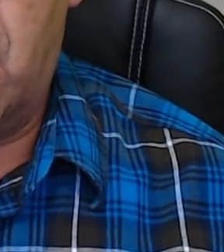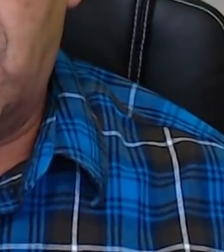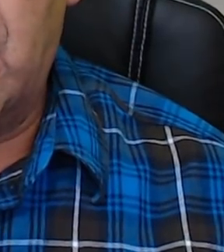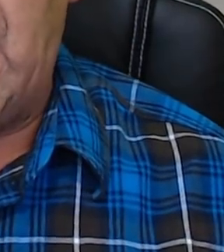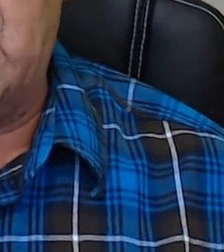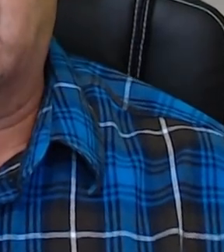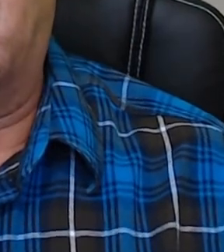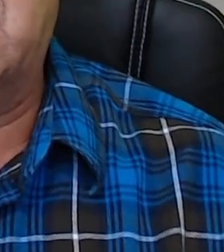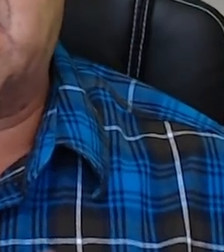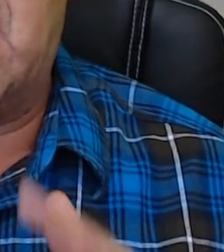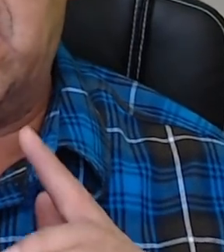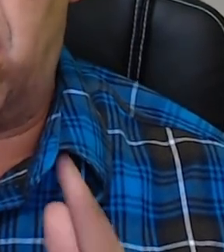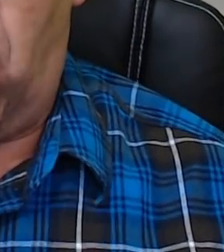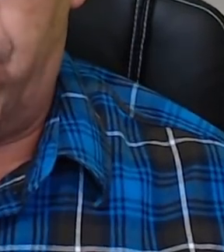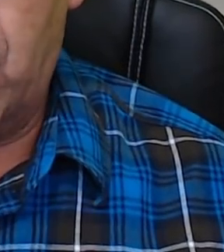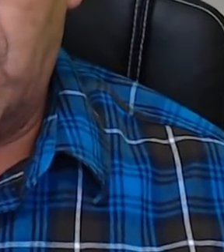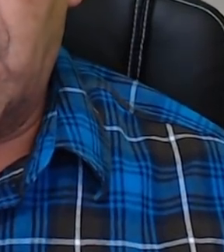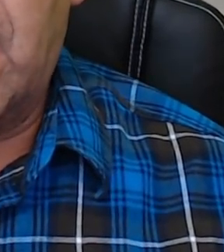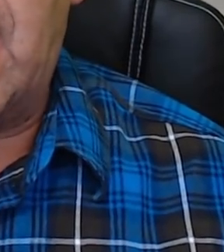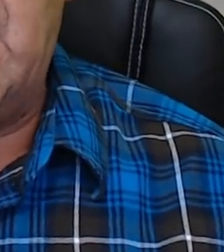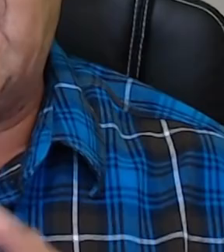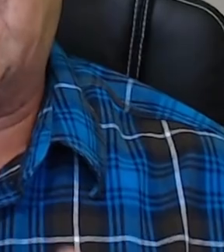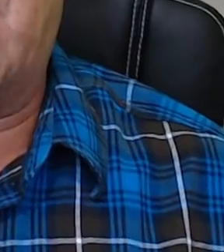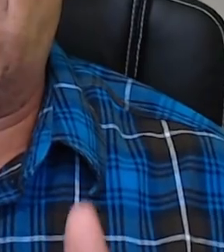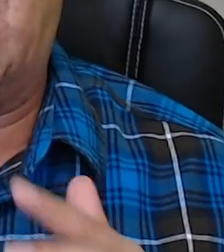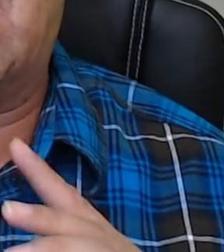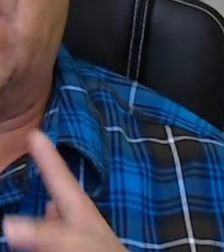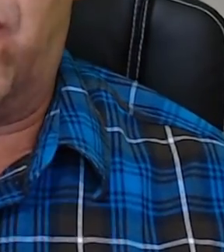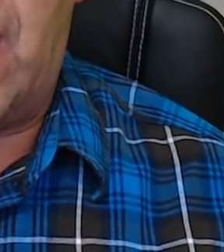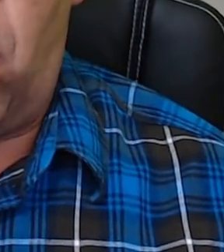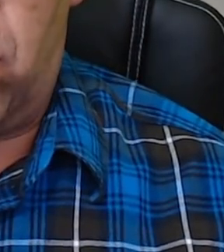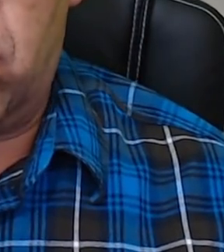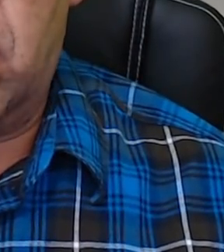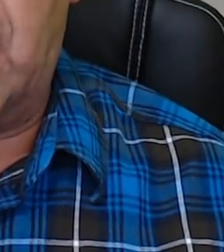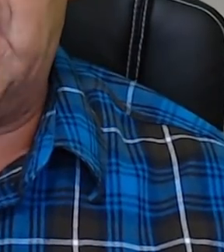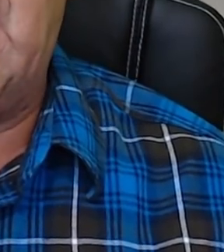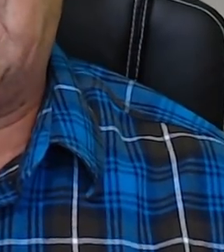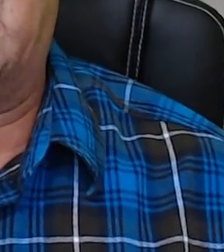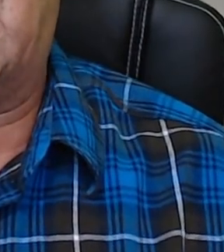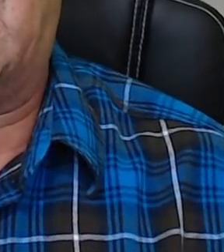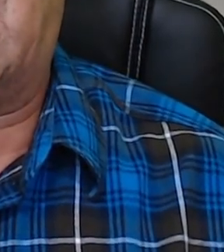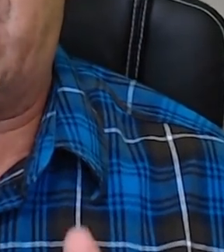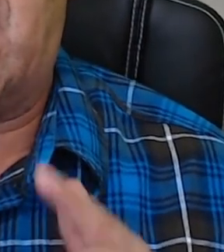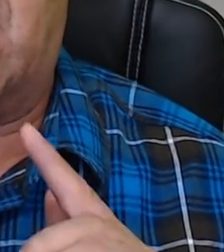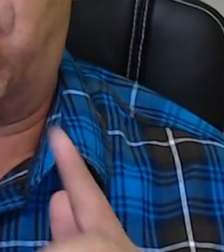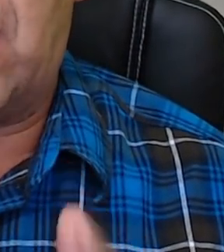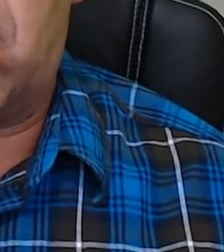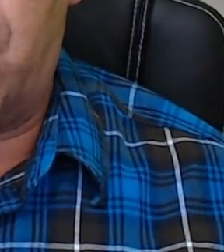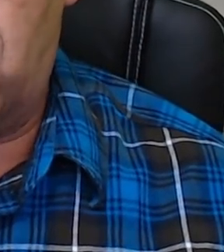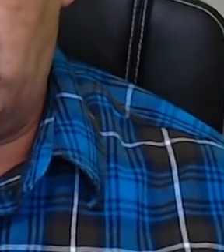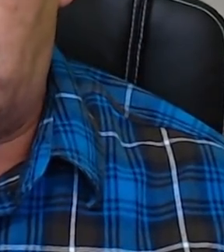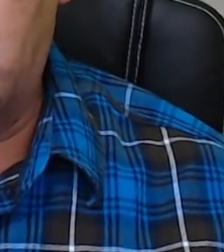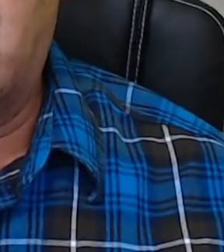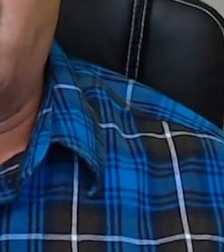Nacional en entrevistas ha dicho que quiere la mayoría de diputados, que quiere ganar en la Cámara de Diputados